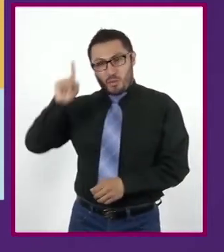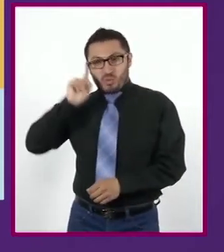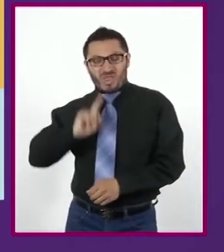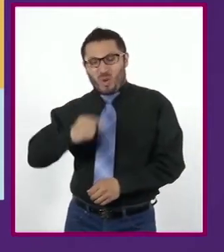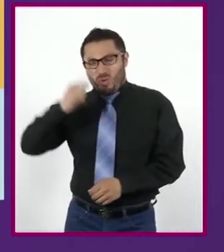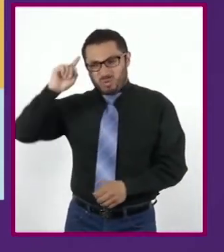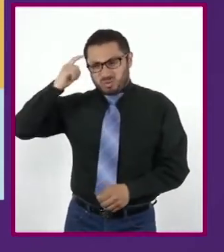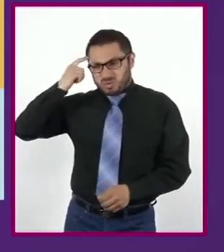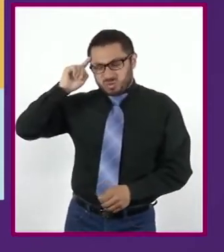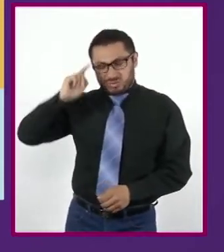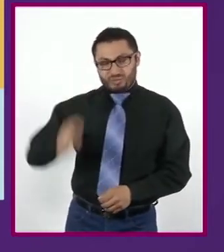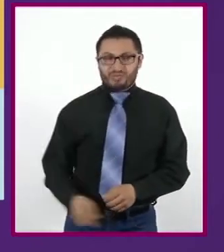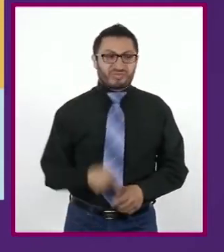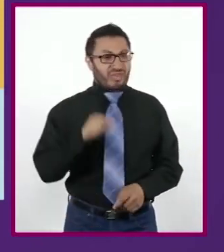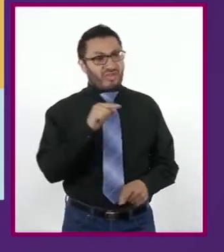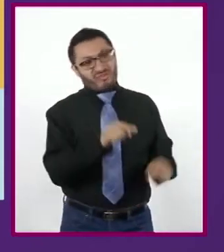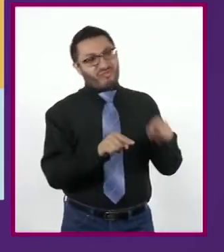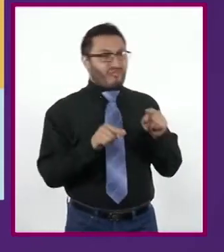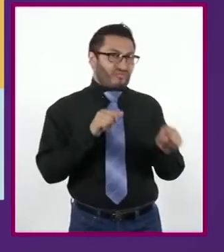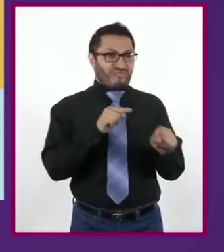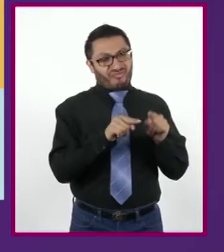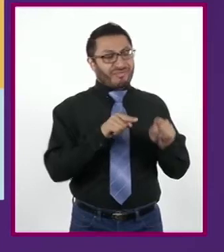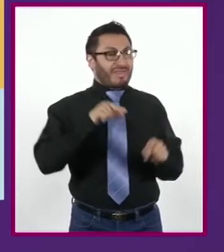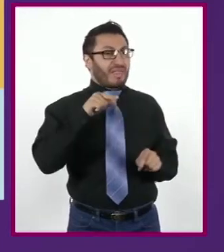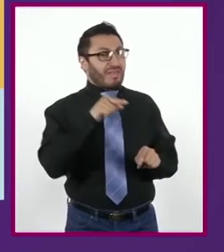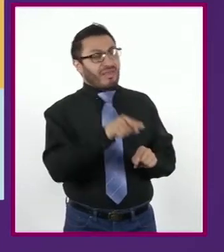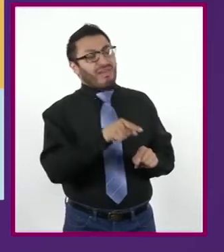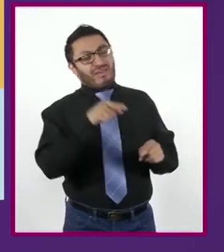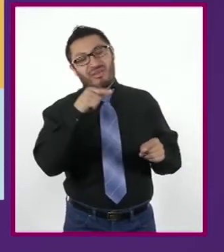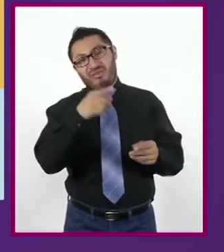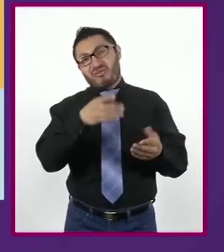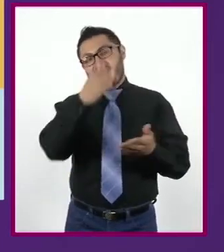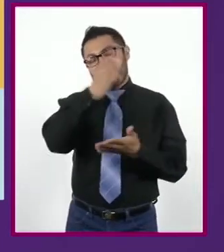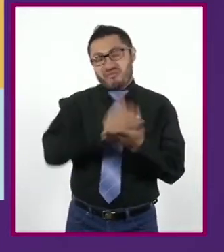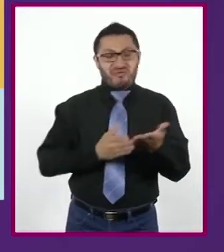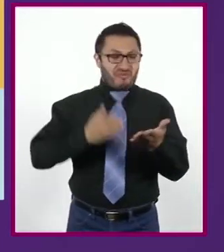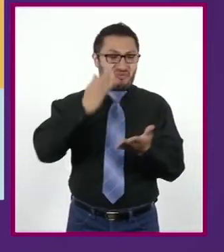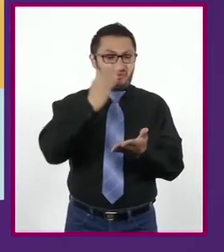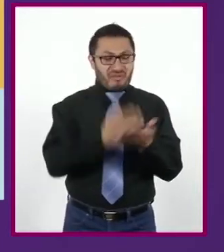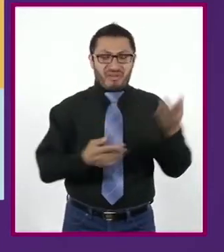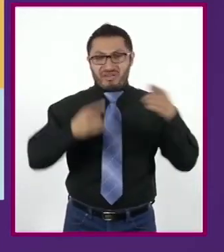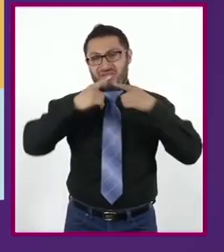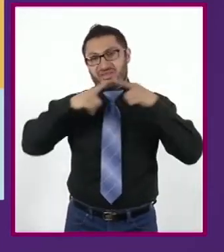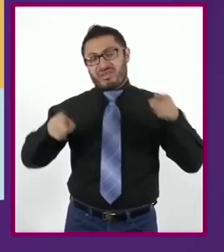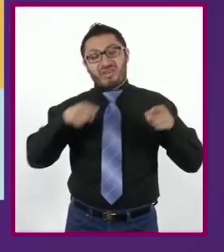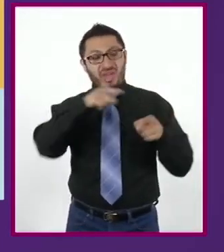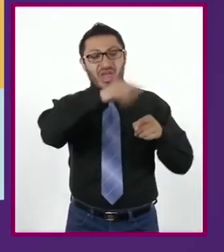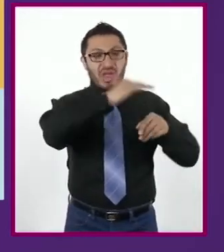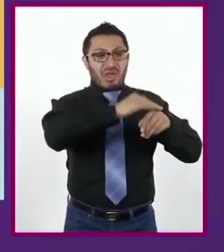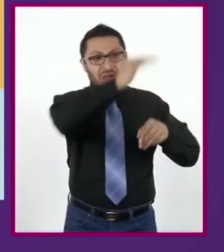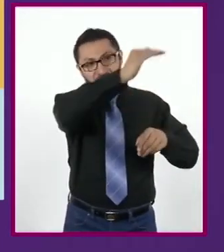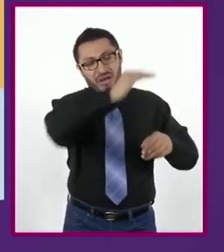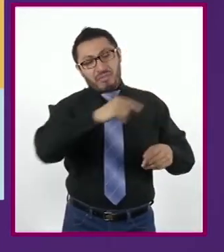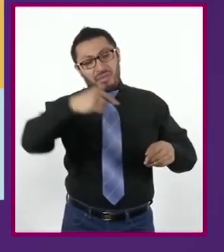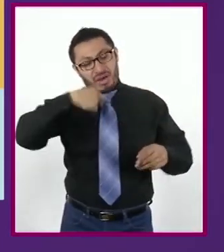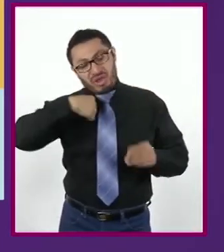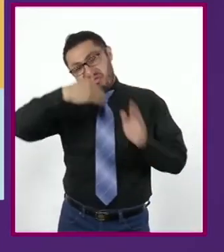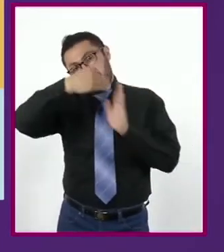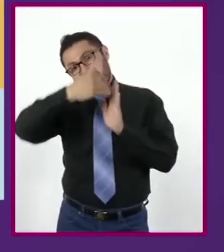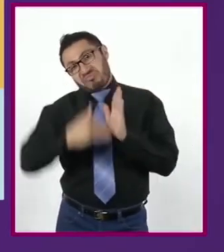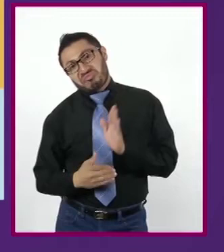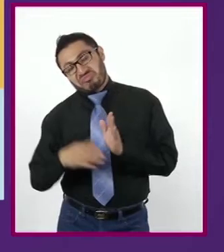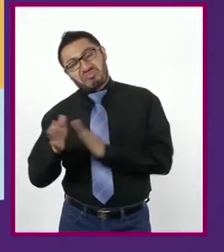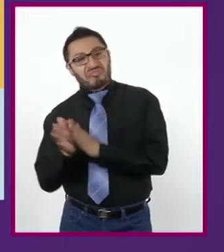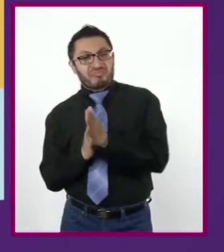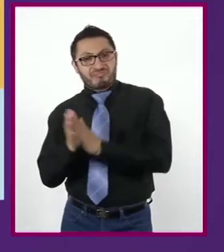enojada, le reclamó diciendo que la repartición no había sido igualitaria, porque a ella le tocó